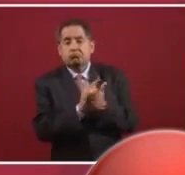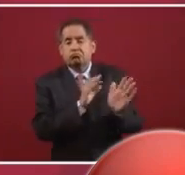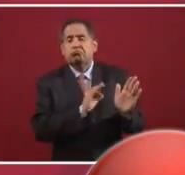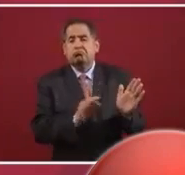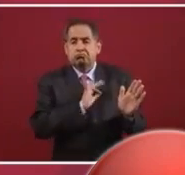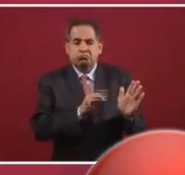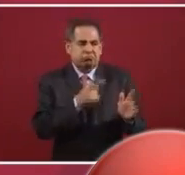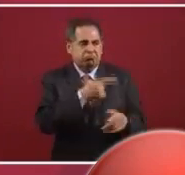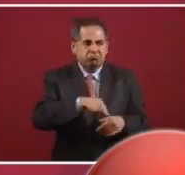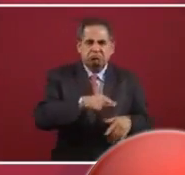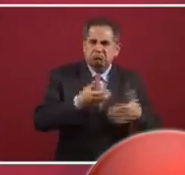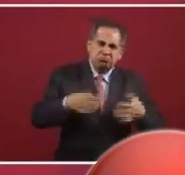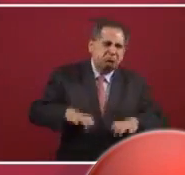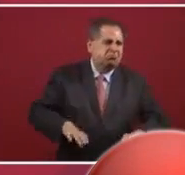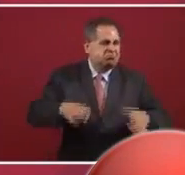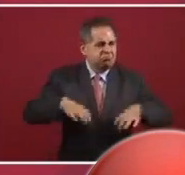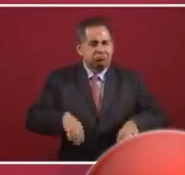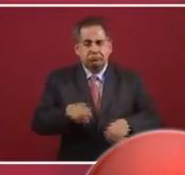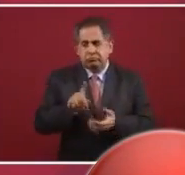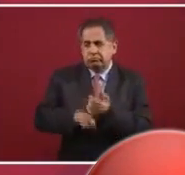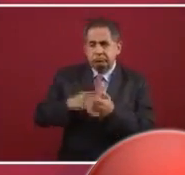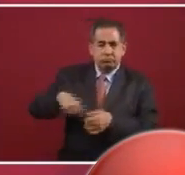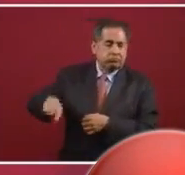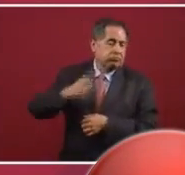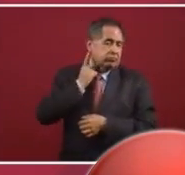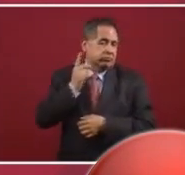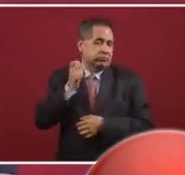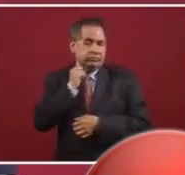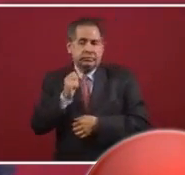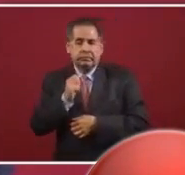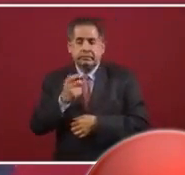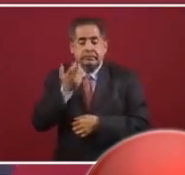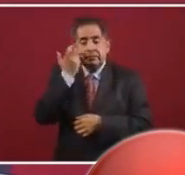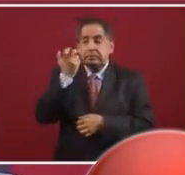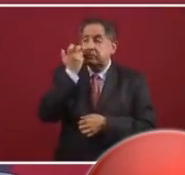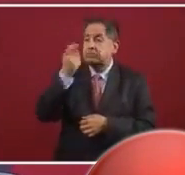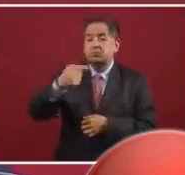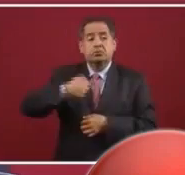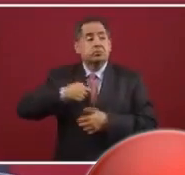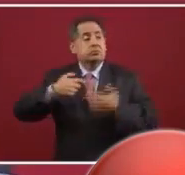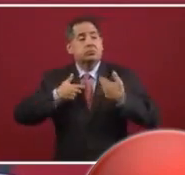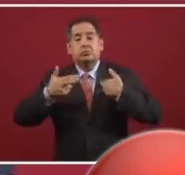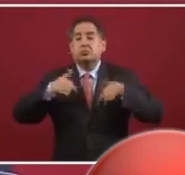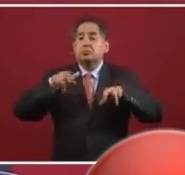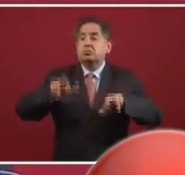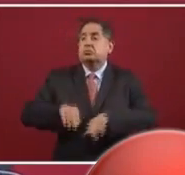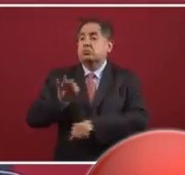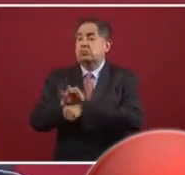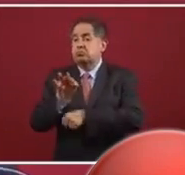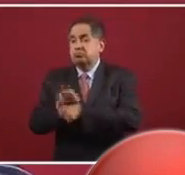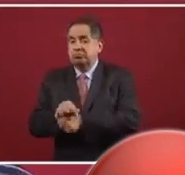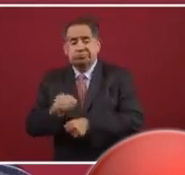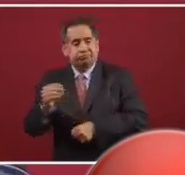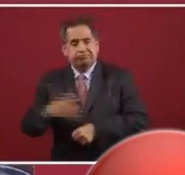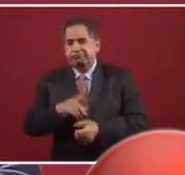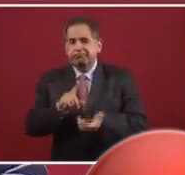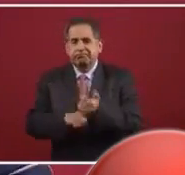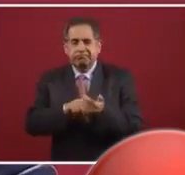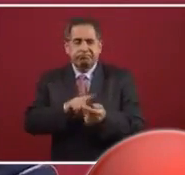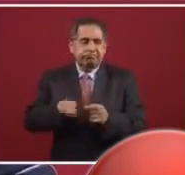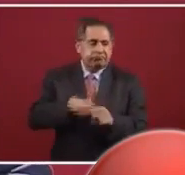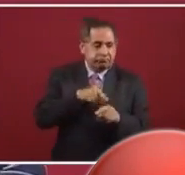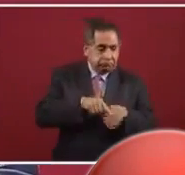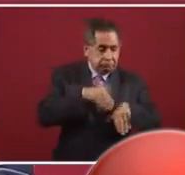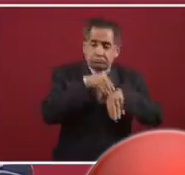con legisladores que se hacían llamar representantes populares y que estaban